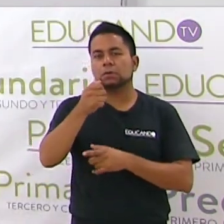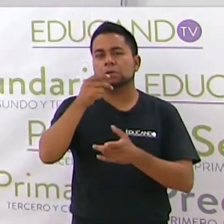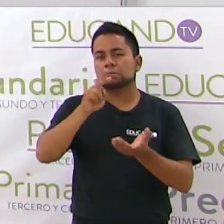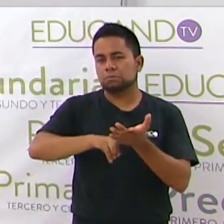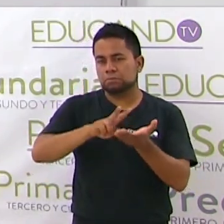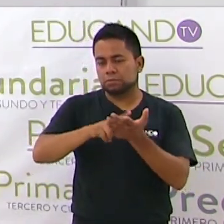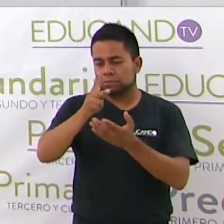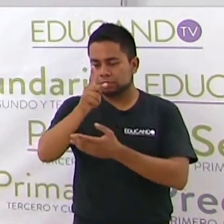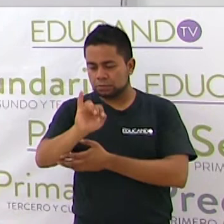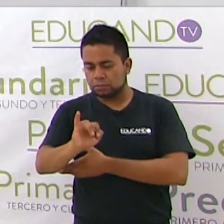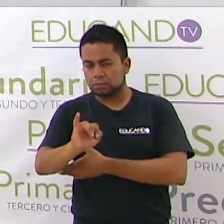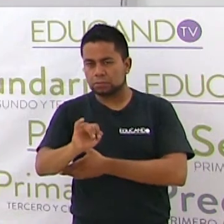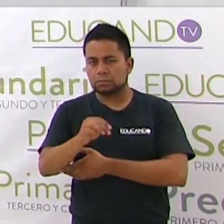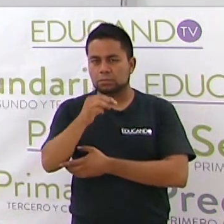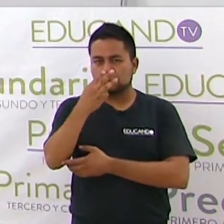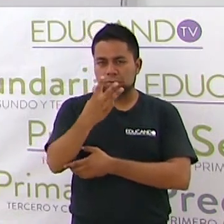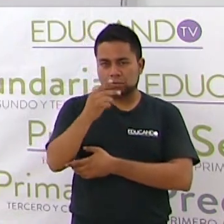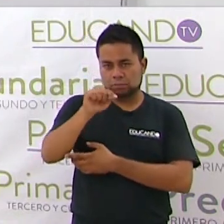vale